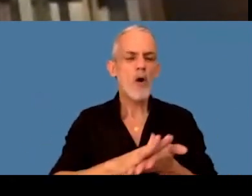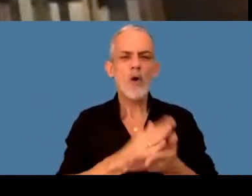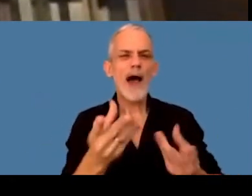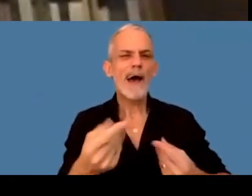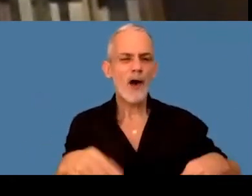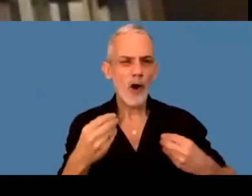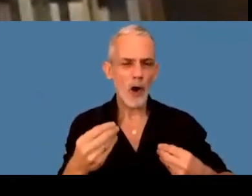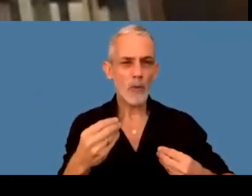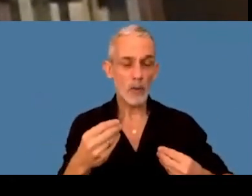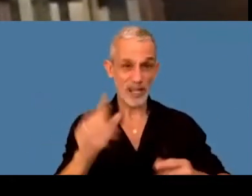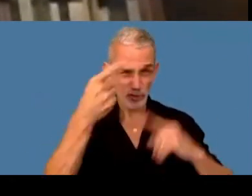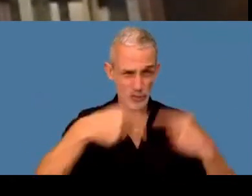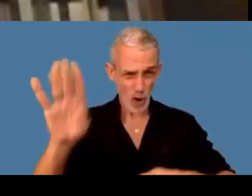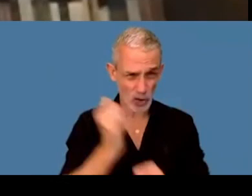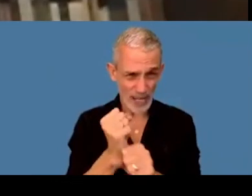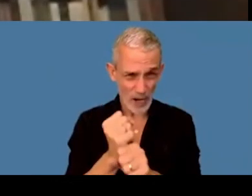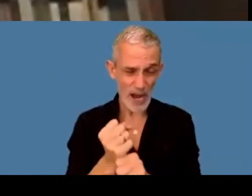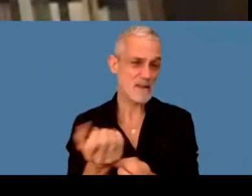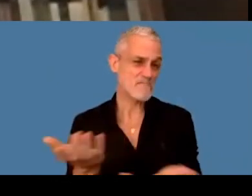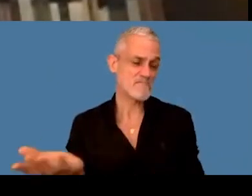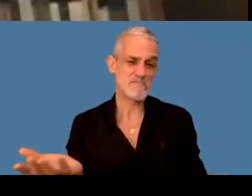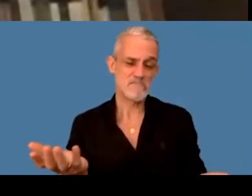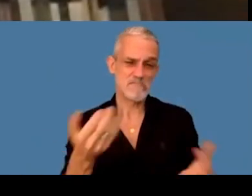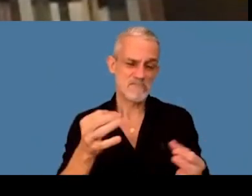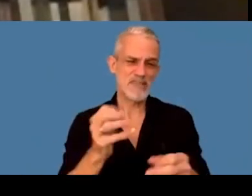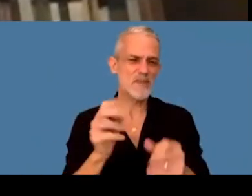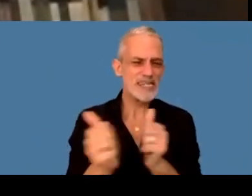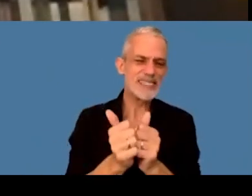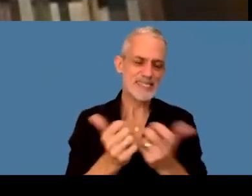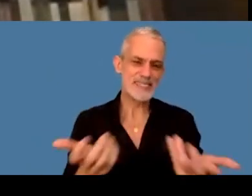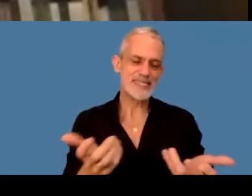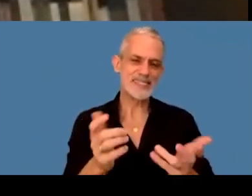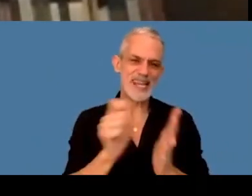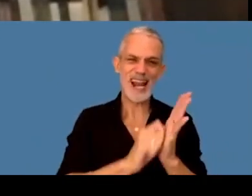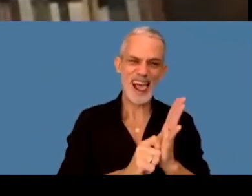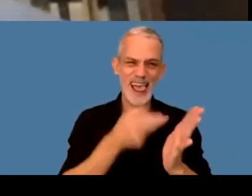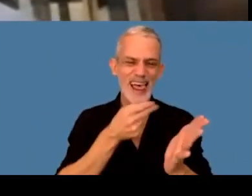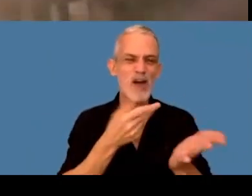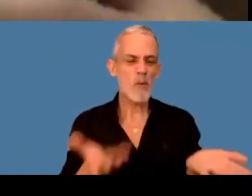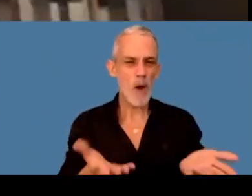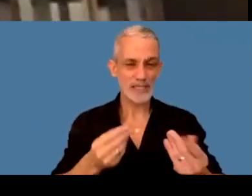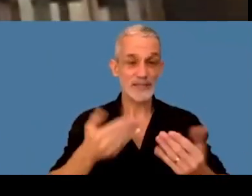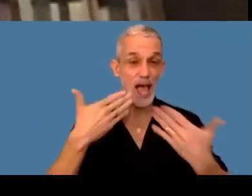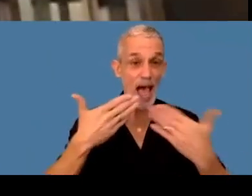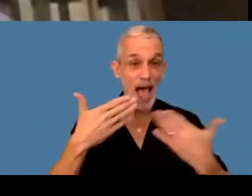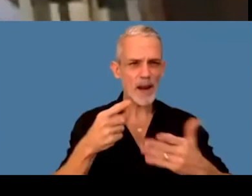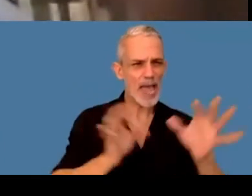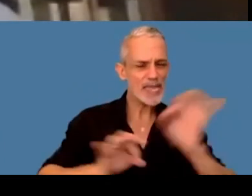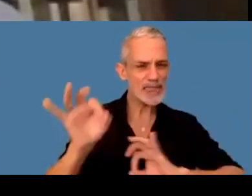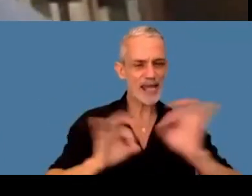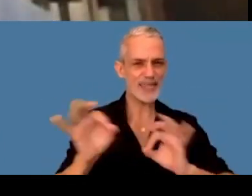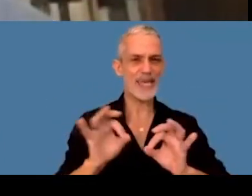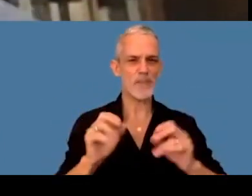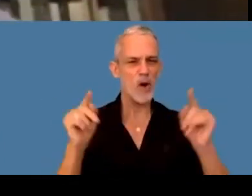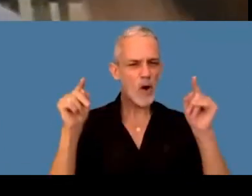van a ir solos a trabajar sin que lo registren. Entonces uno tiene que hablar estrategias convergentes, y